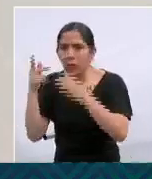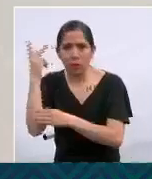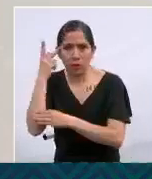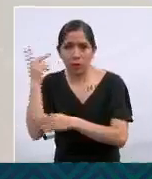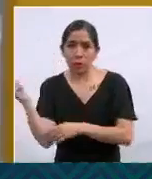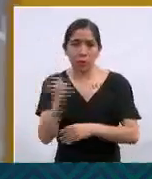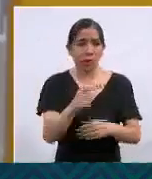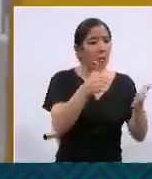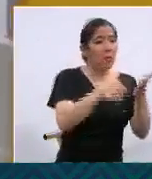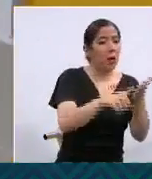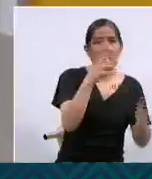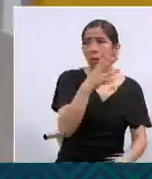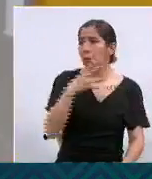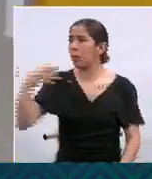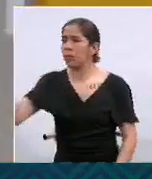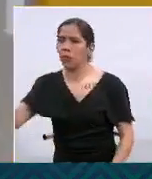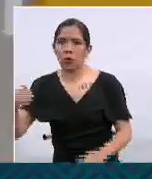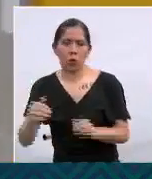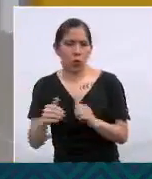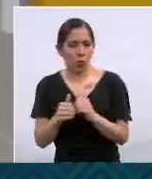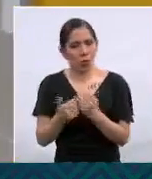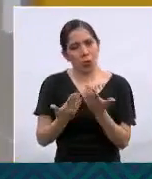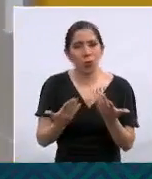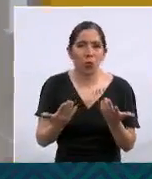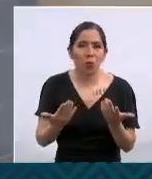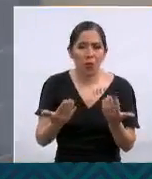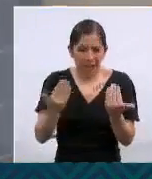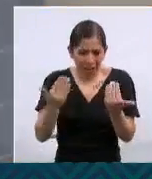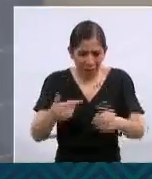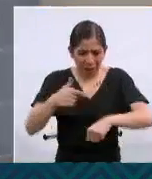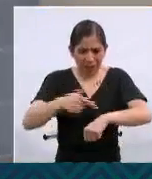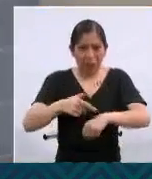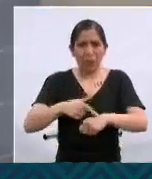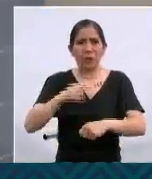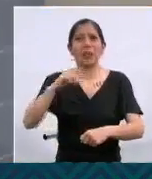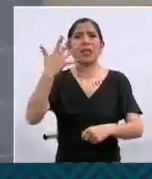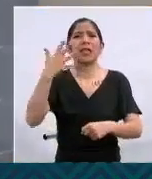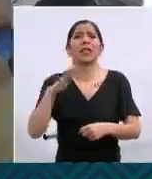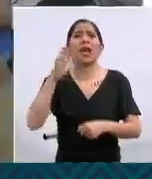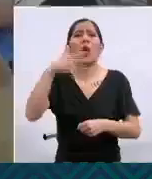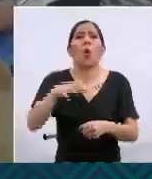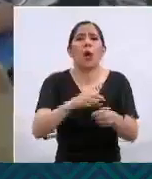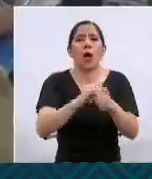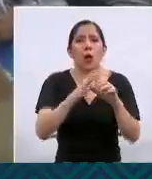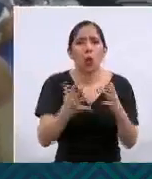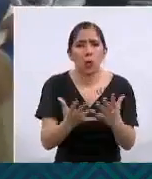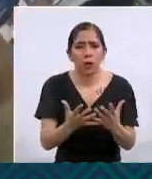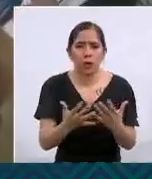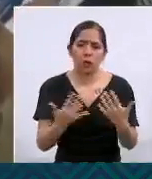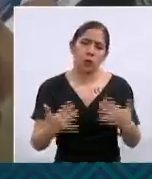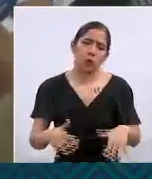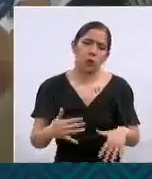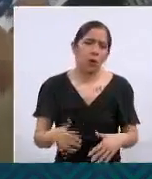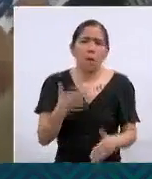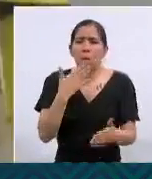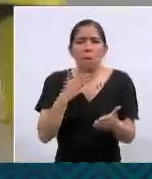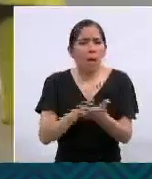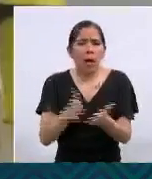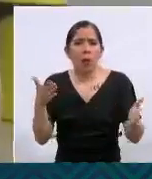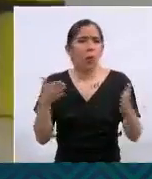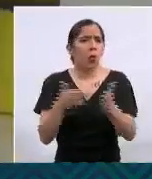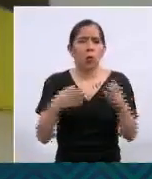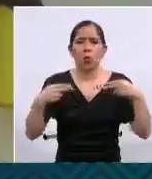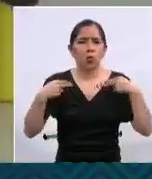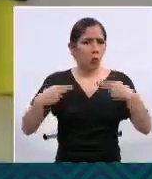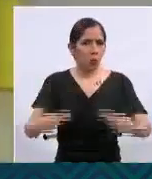van en plena entrada a la quinta ola este un acto criminal e inhumano ante la sociedad